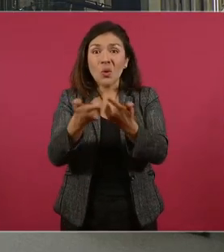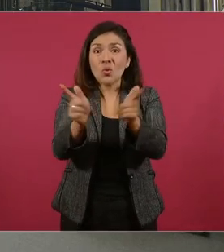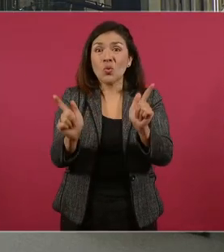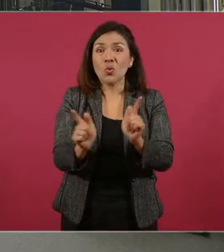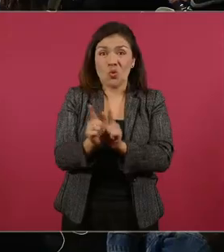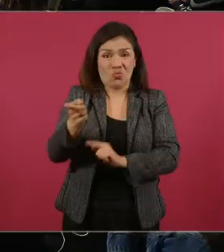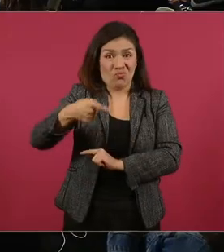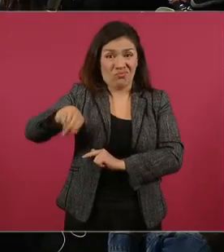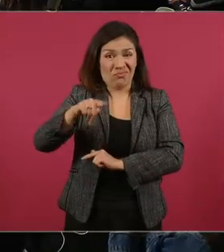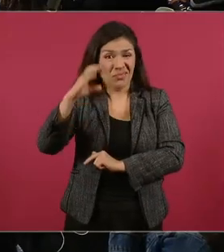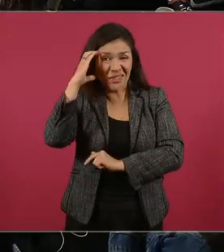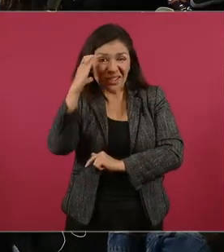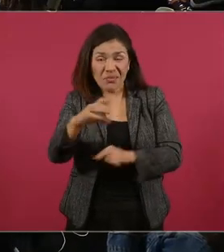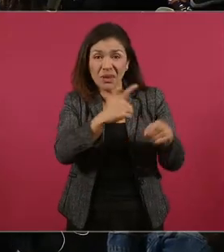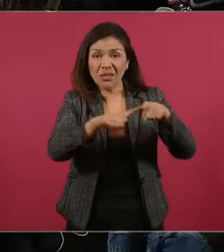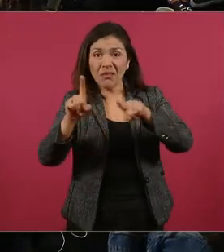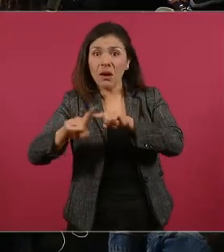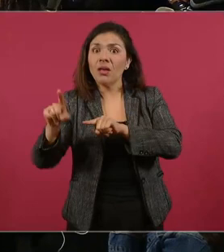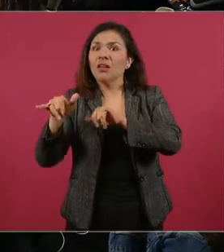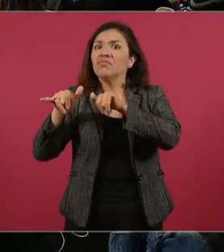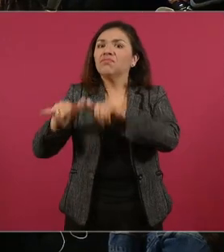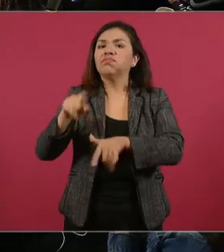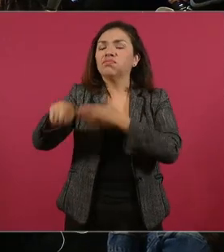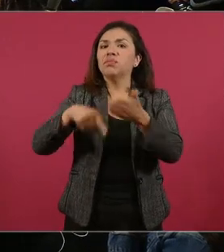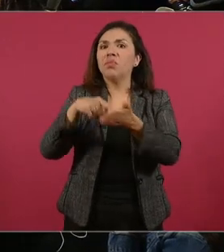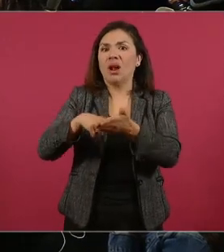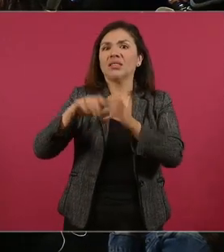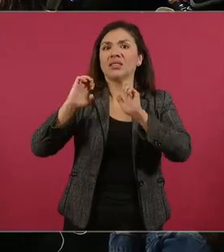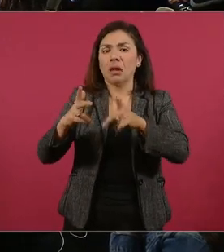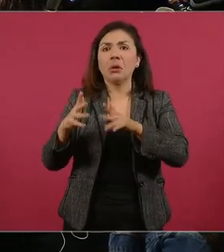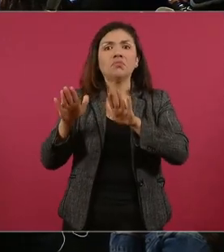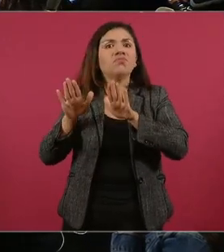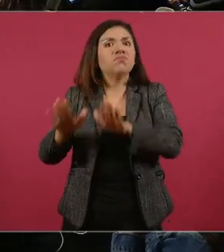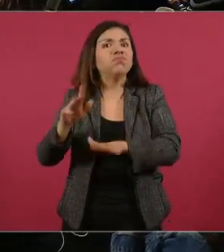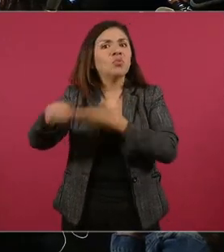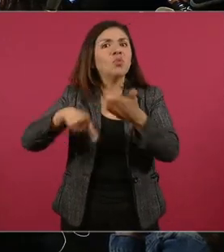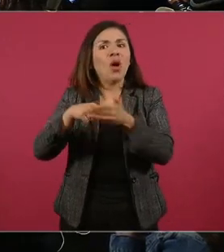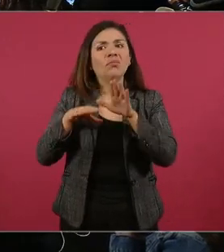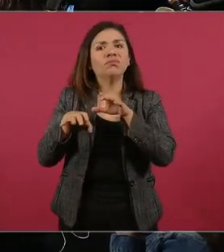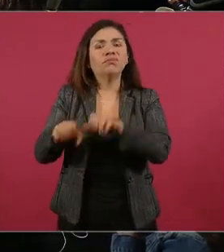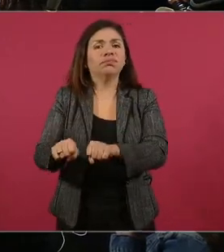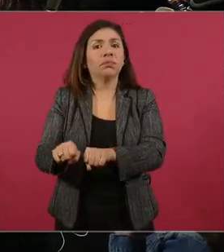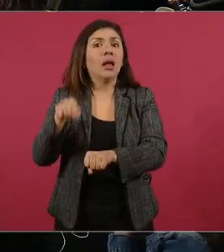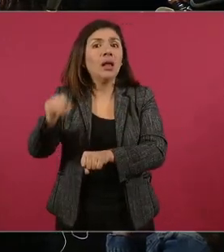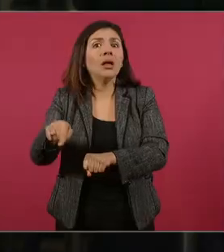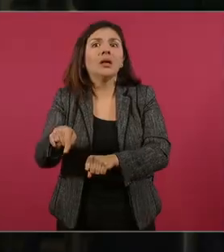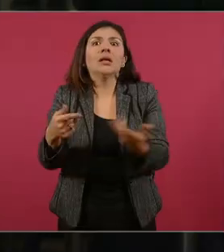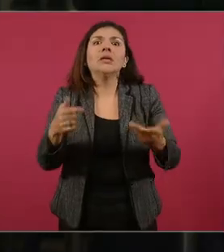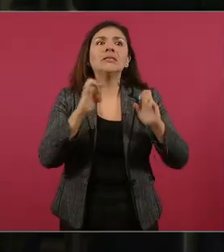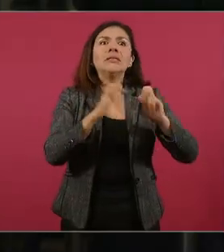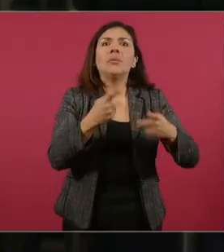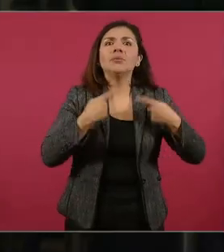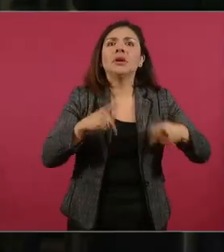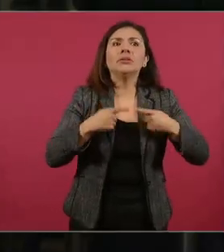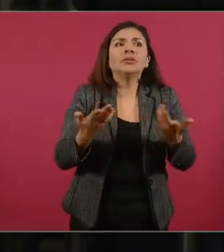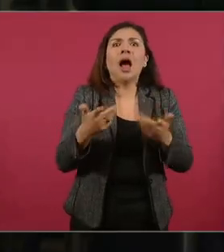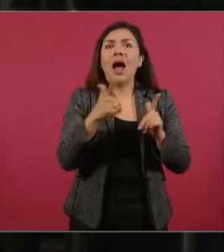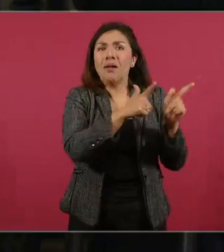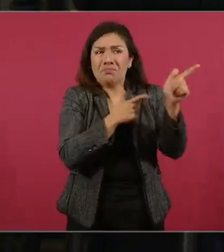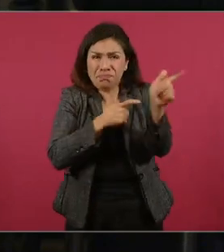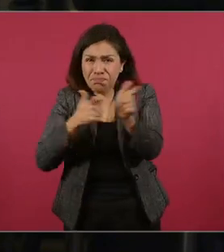criminales es una situación en la que ellos no pueden como tal competir por el tema de las armas que tienen estos grupos y el